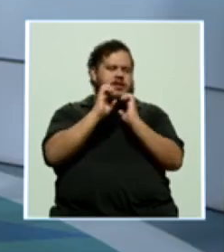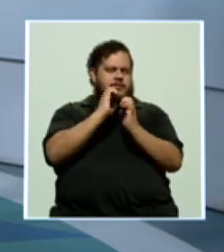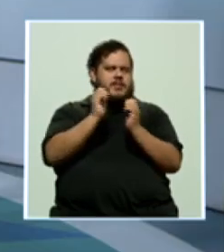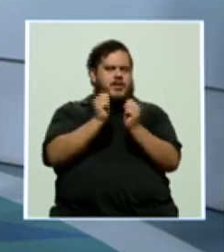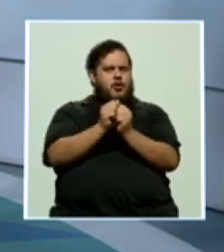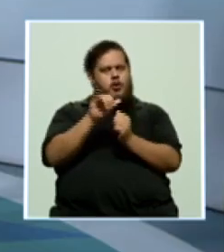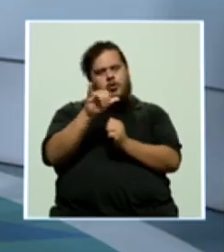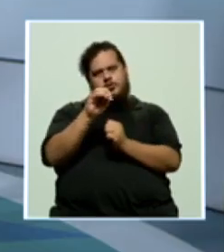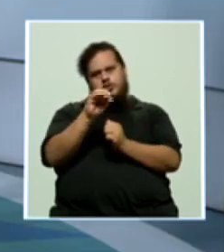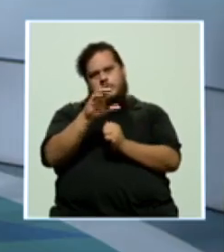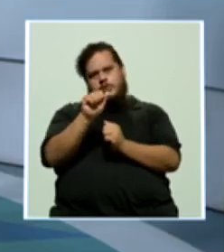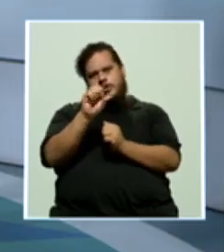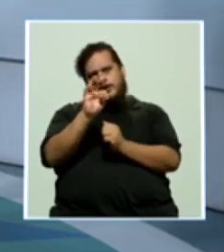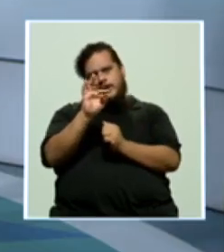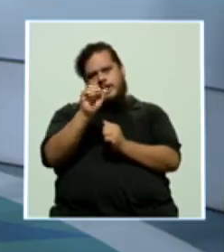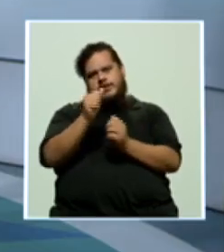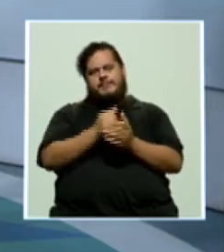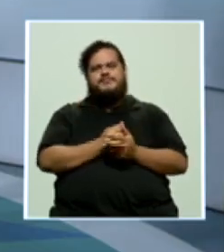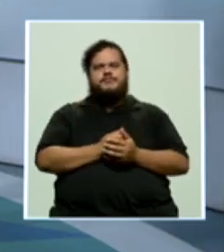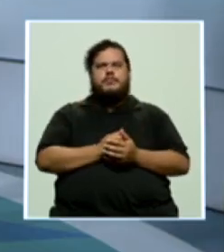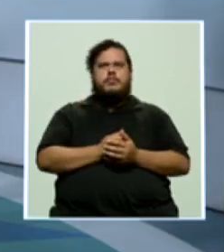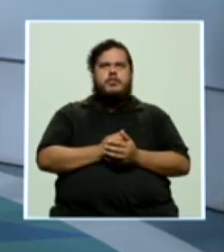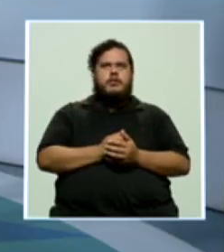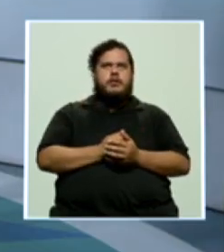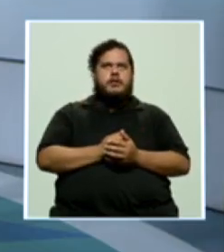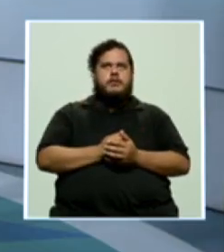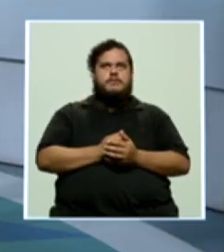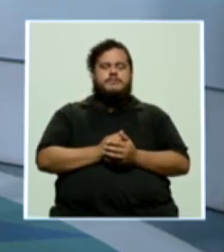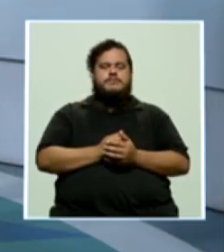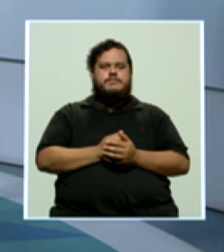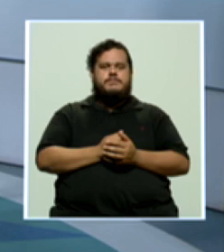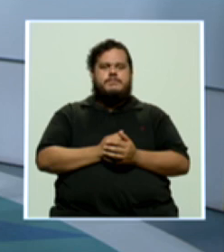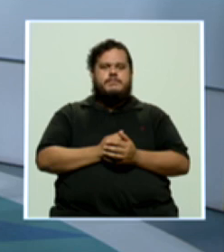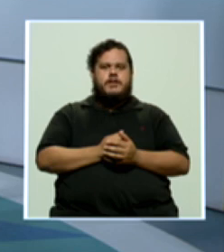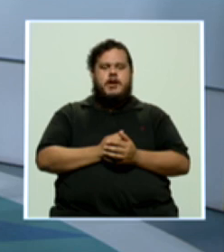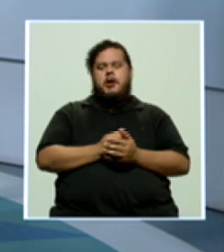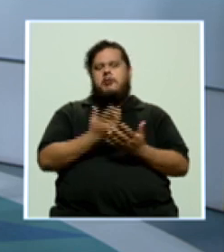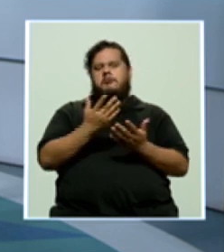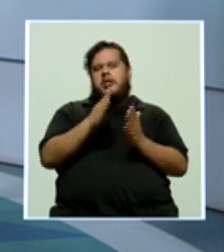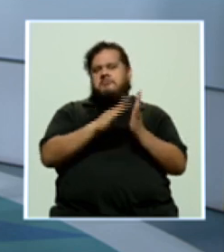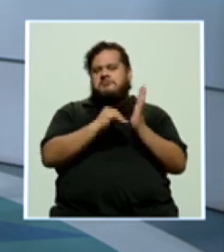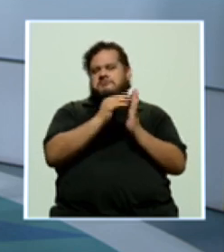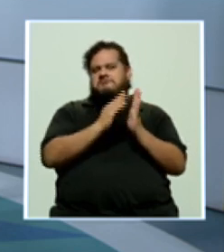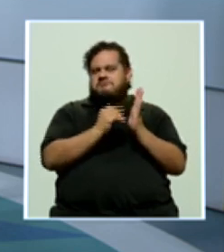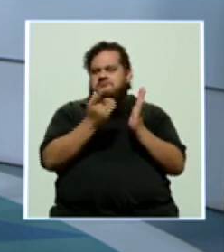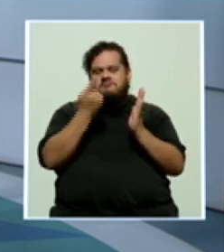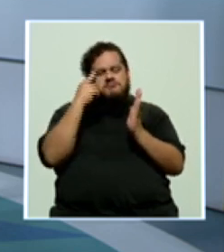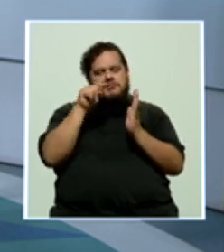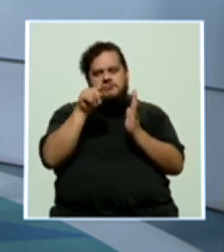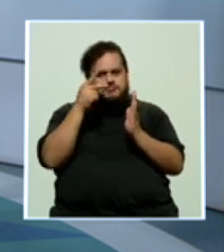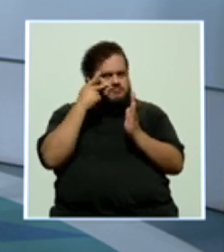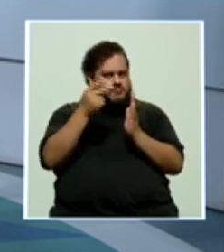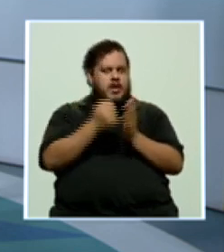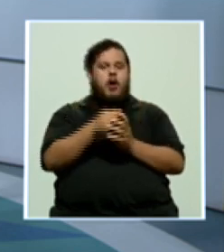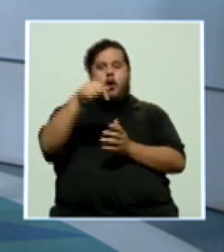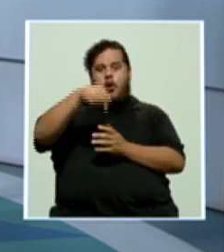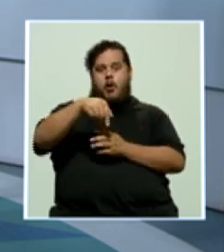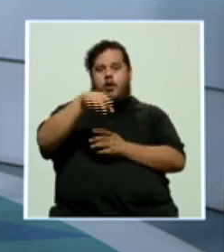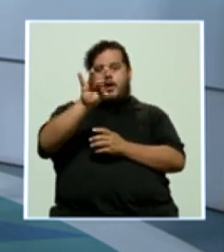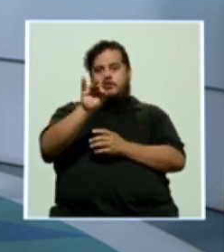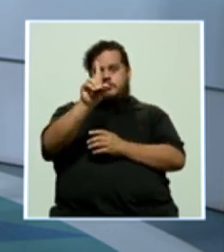Así que, pues, una pinceladita para que se quede con nosotros, ¿verdad? Pinceladita. Sí, señor. Muy bien, esta noche,